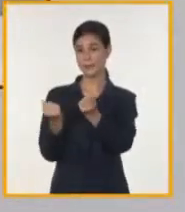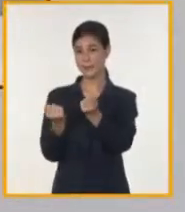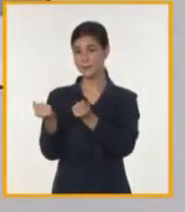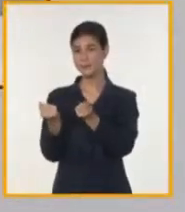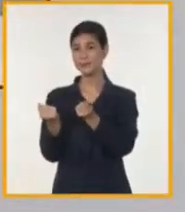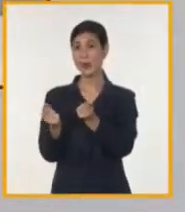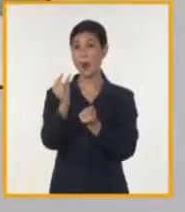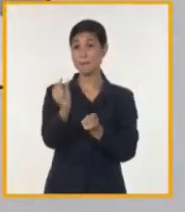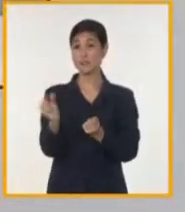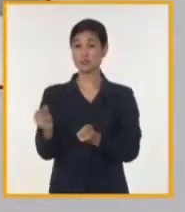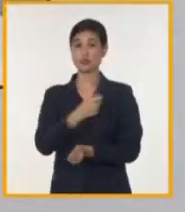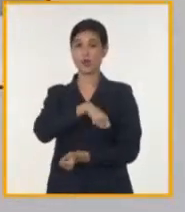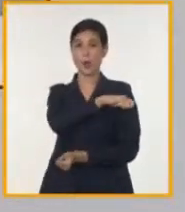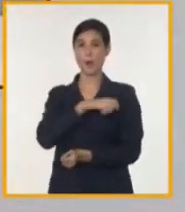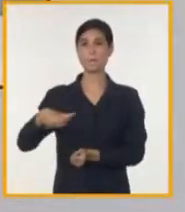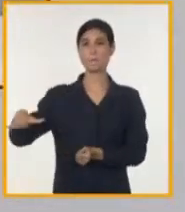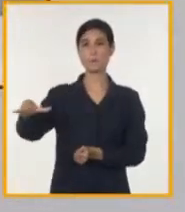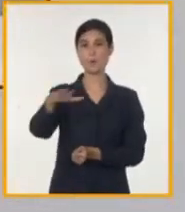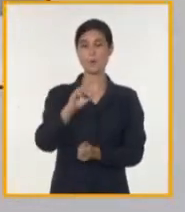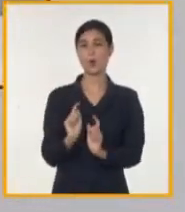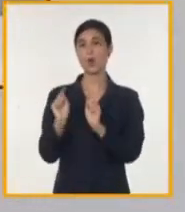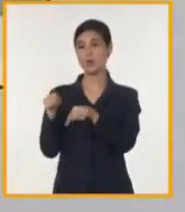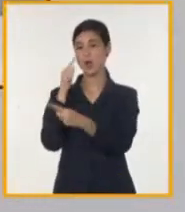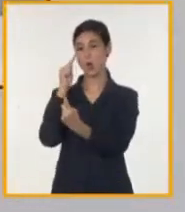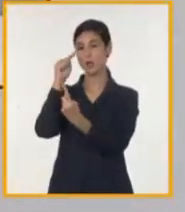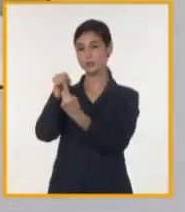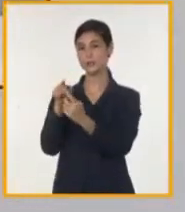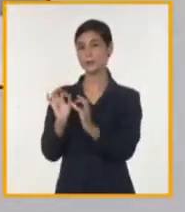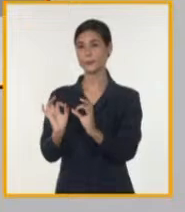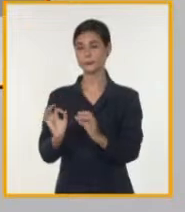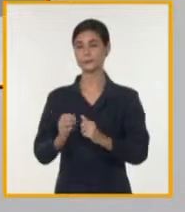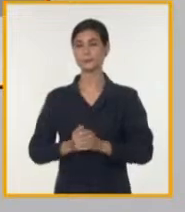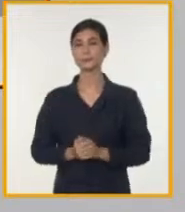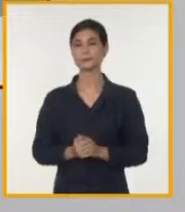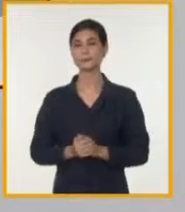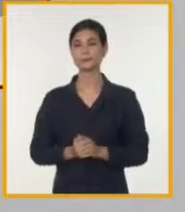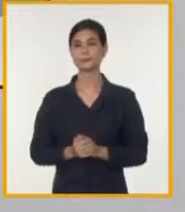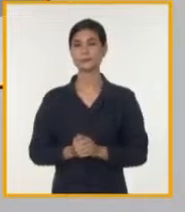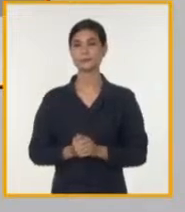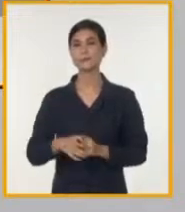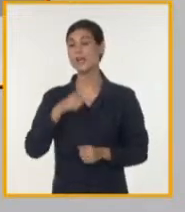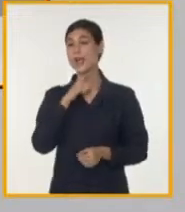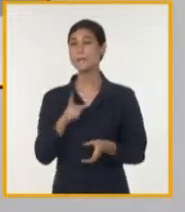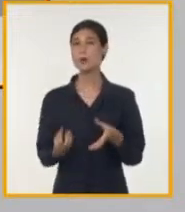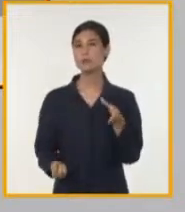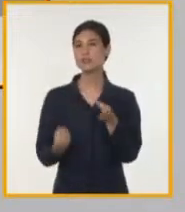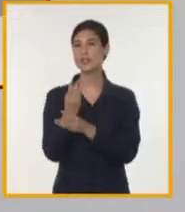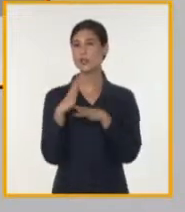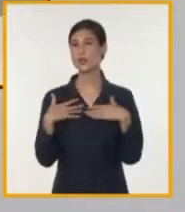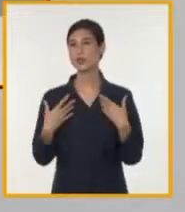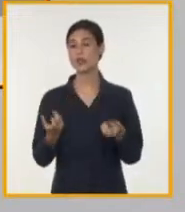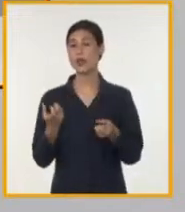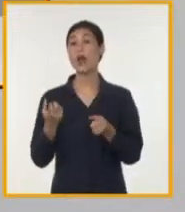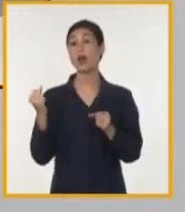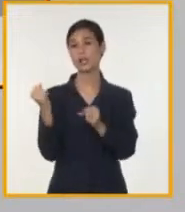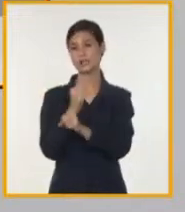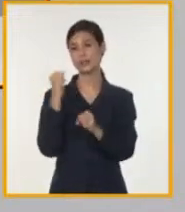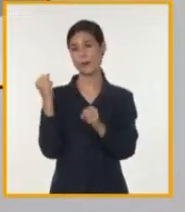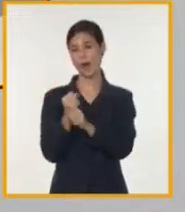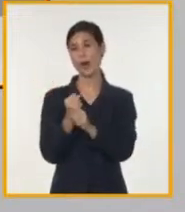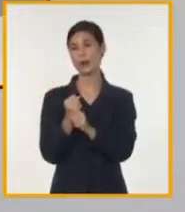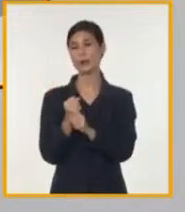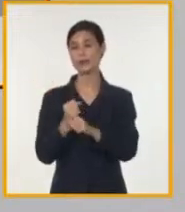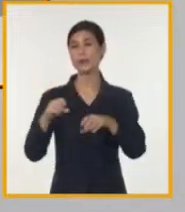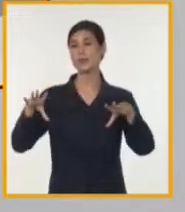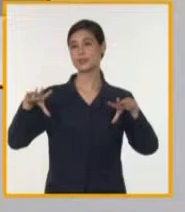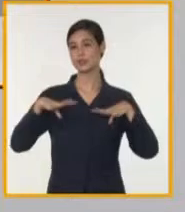y aparece en los ómnibus de ellos, que se dedica a la transportación. Surgió para hacer transportación de los trabajadores del turismo, pero